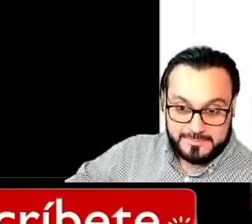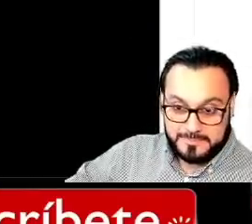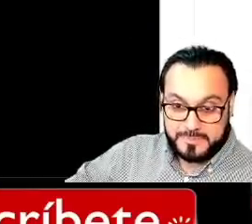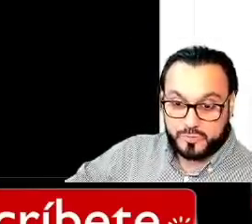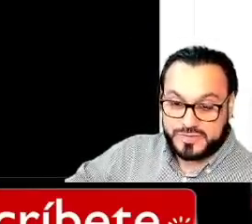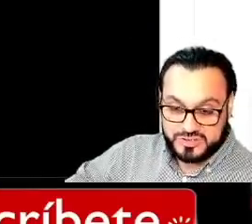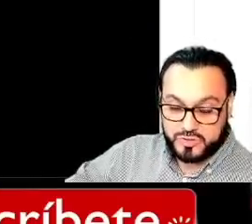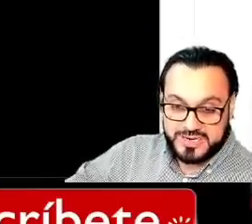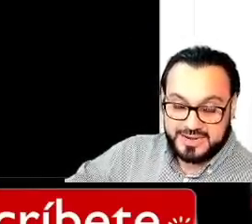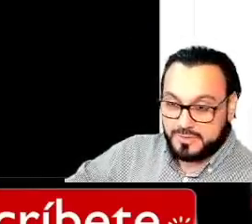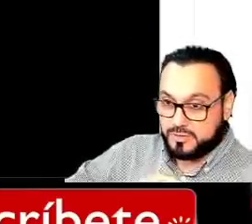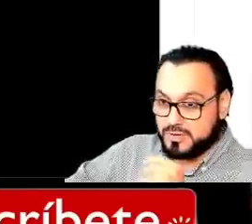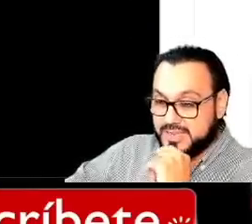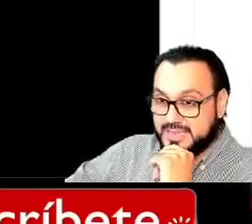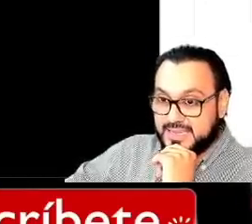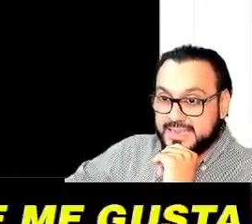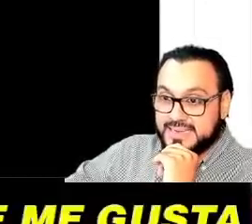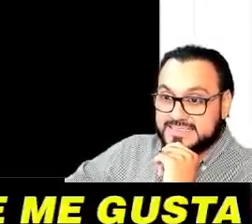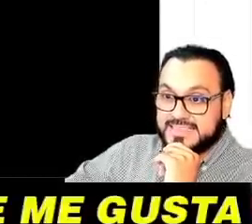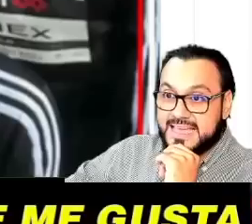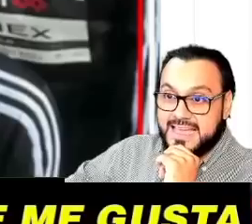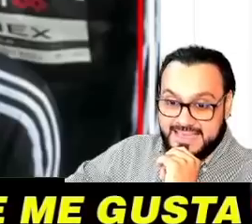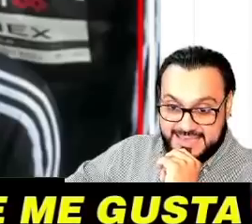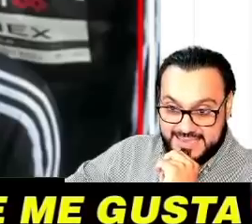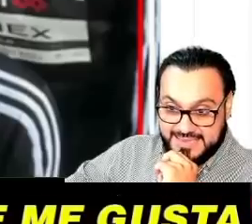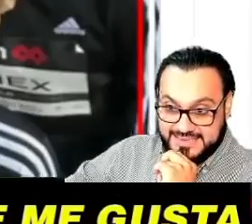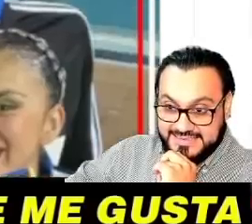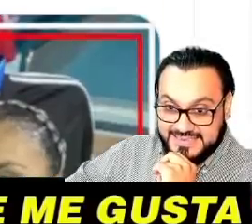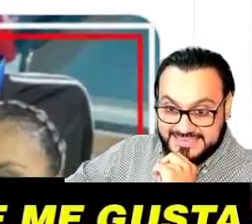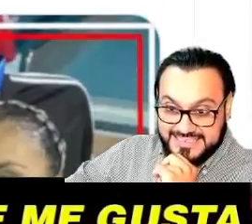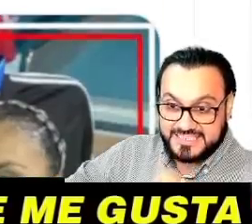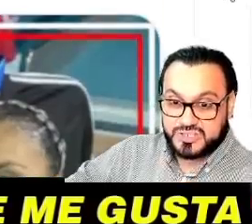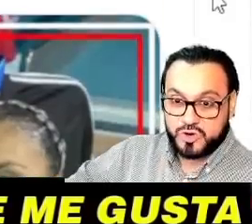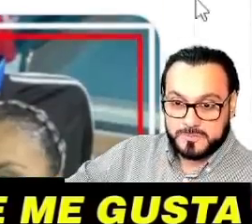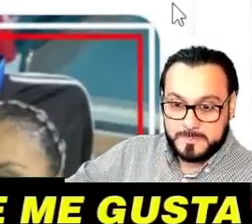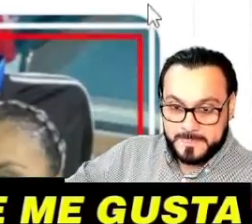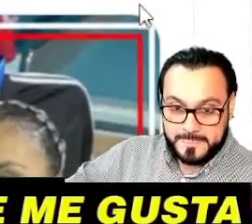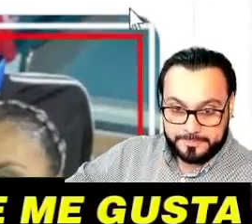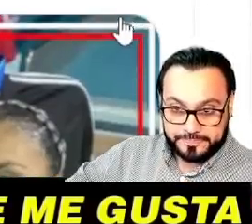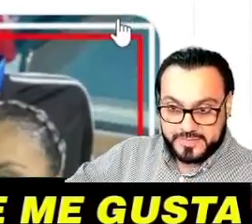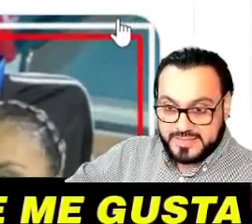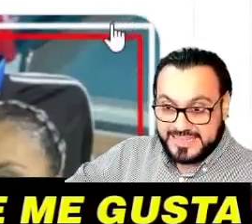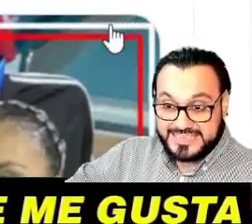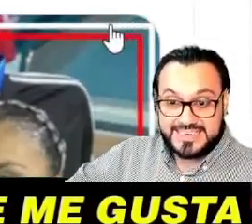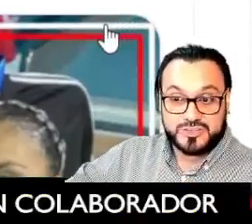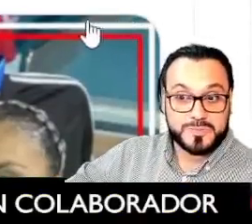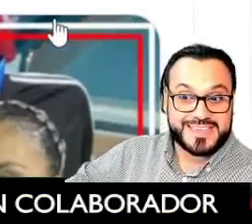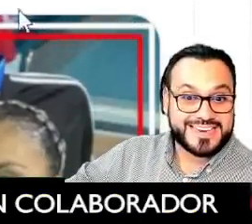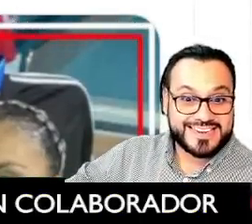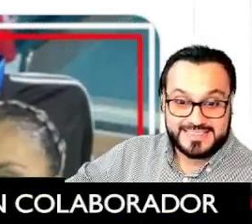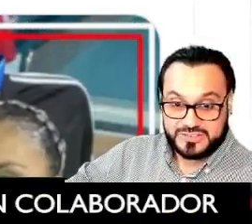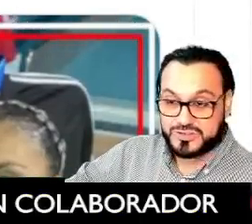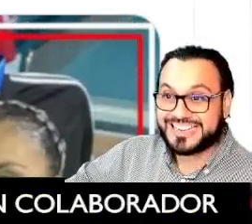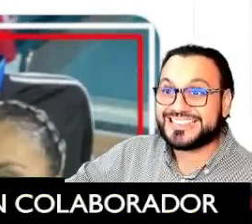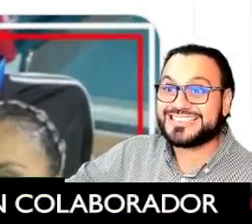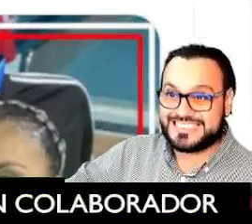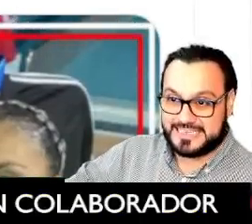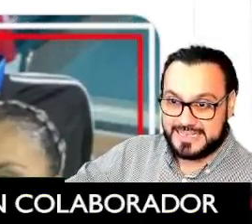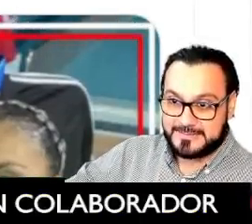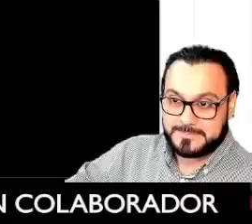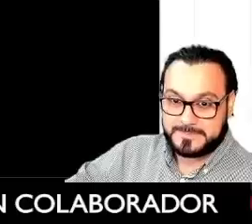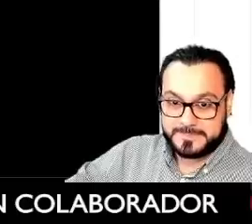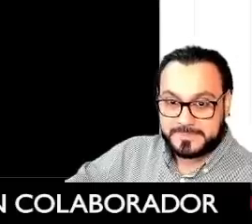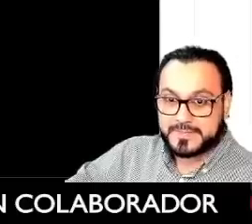nadadora profesional, bueno, en esta sección de la selección mexicana de natación